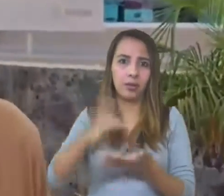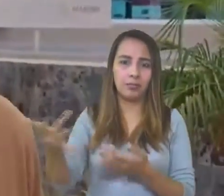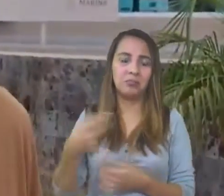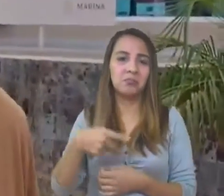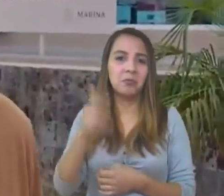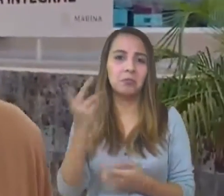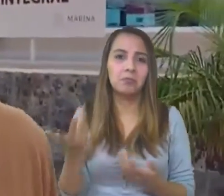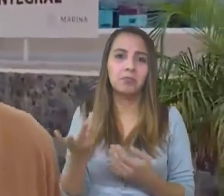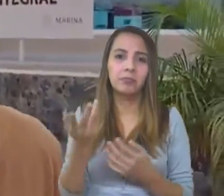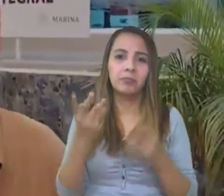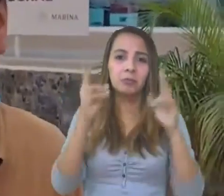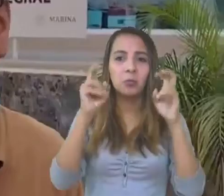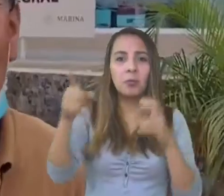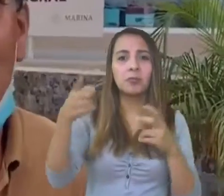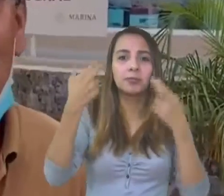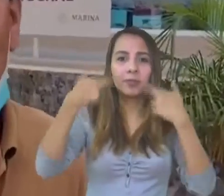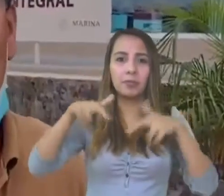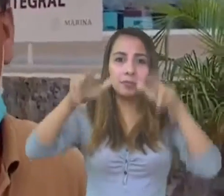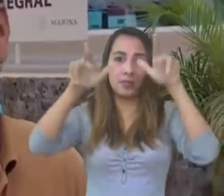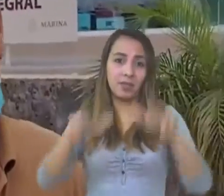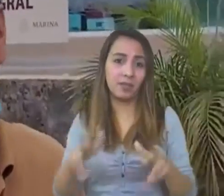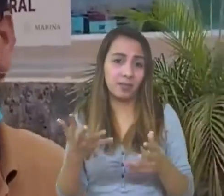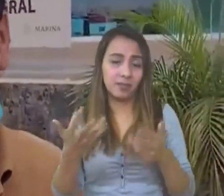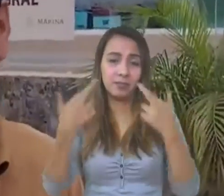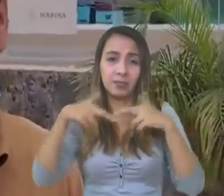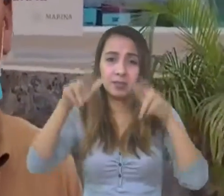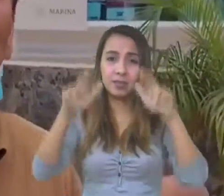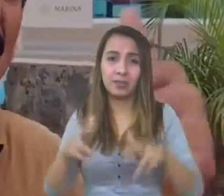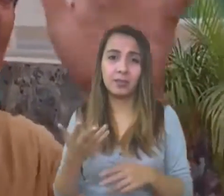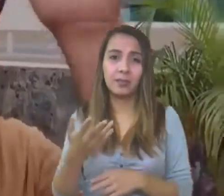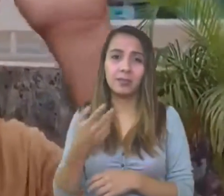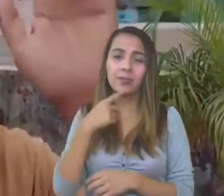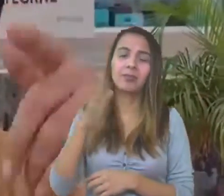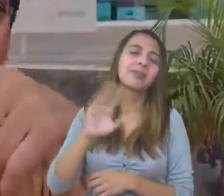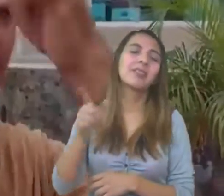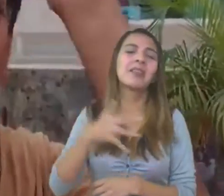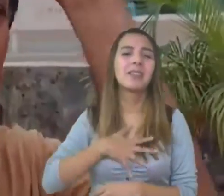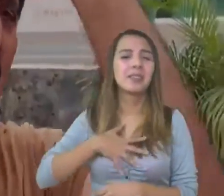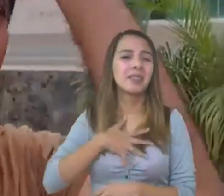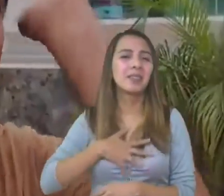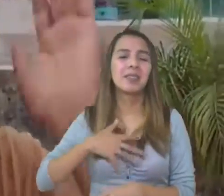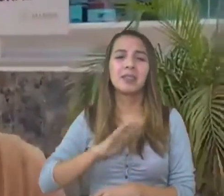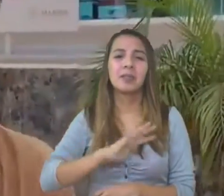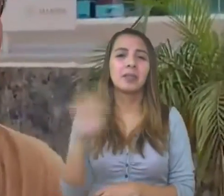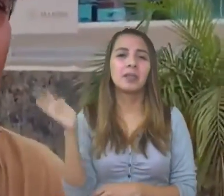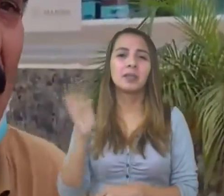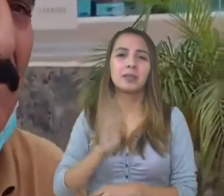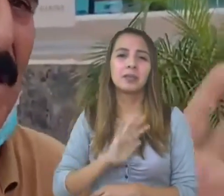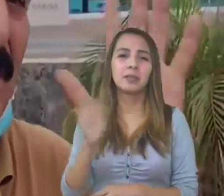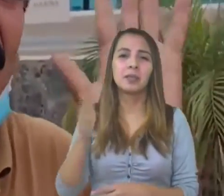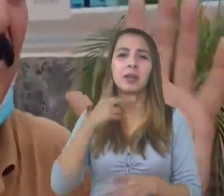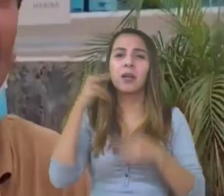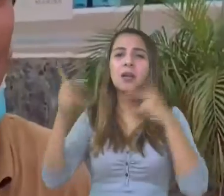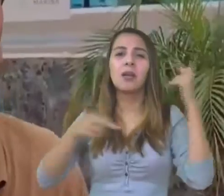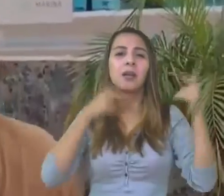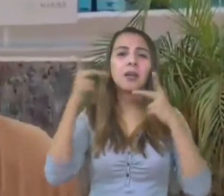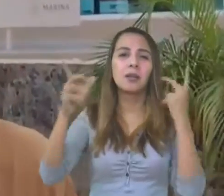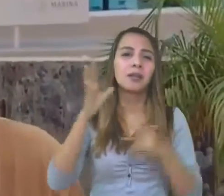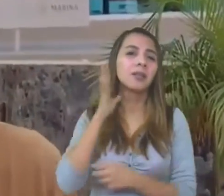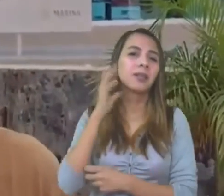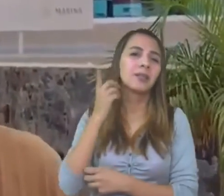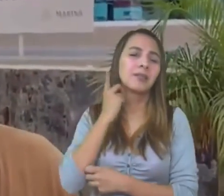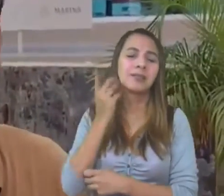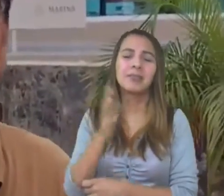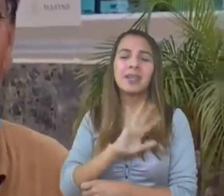de mí, y pues simple y sencillamente... No, son fantoches nomás, allá hablan allá. Yo también he hablado en la Cámara de Diputados, pero eso,